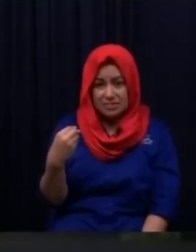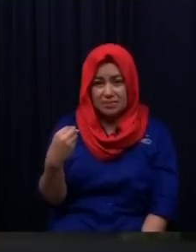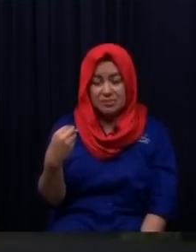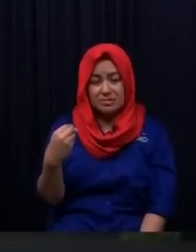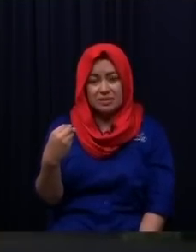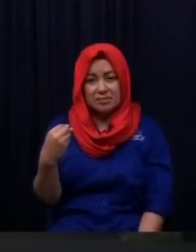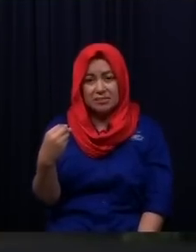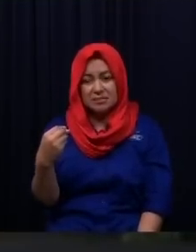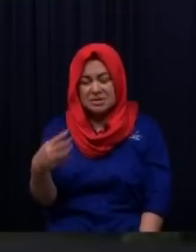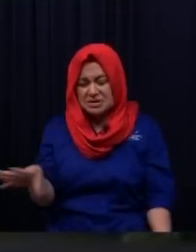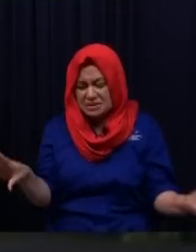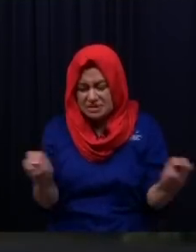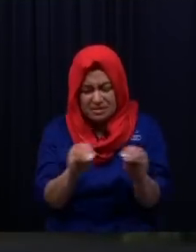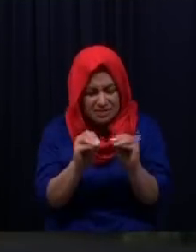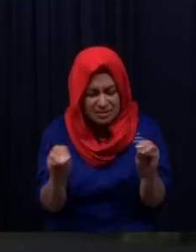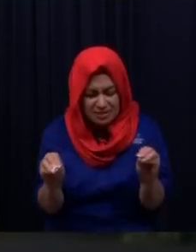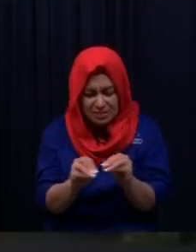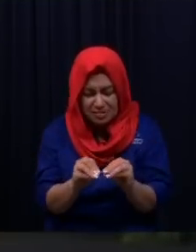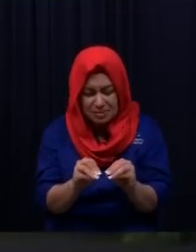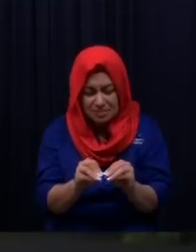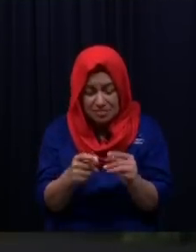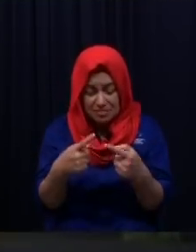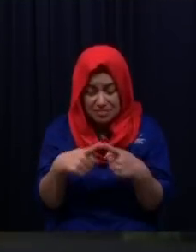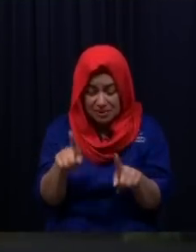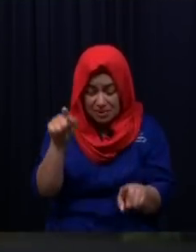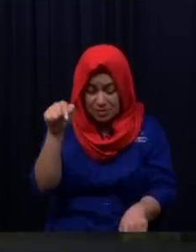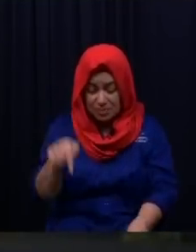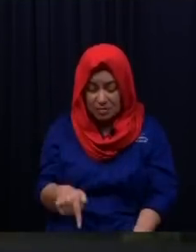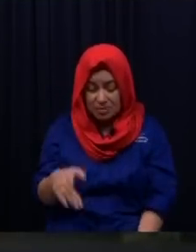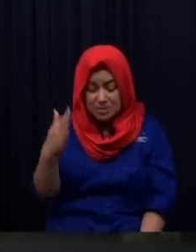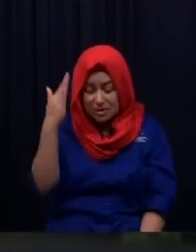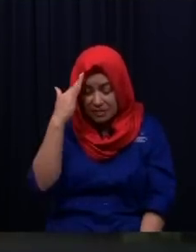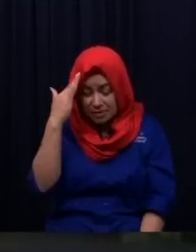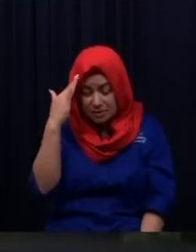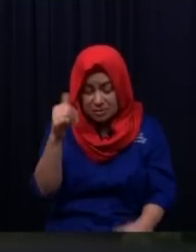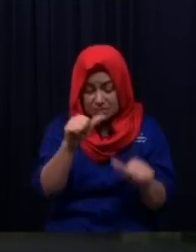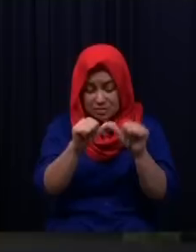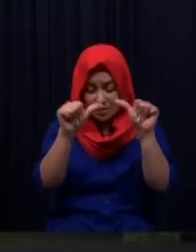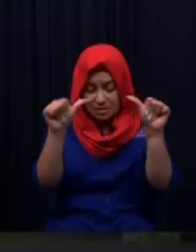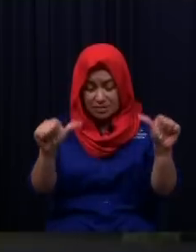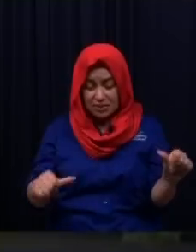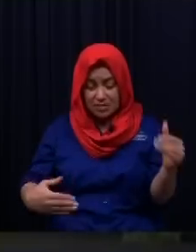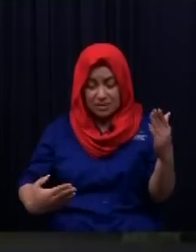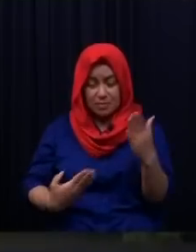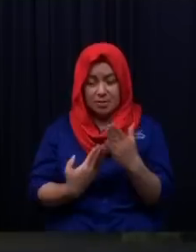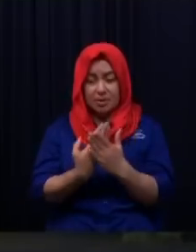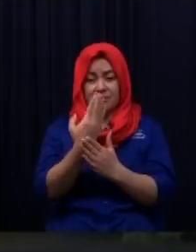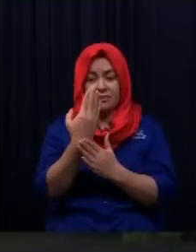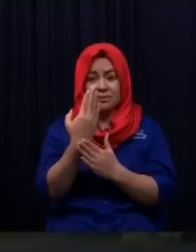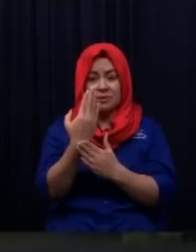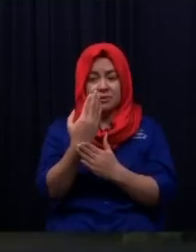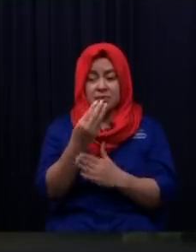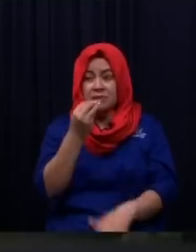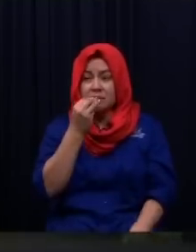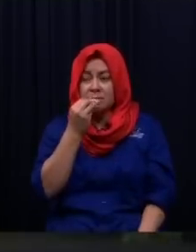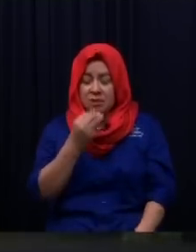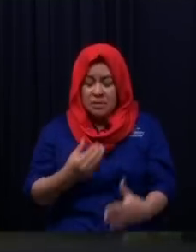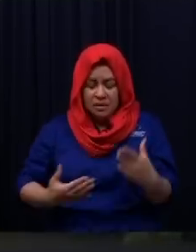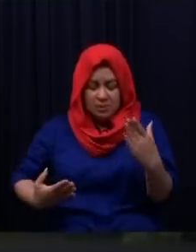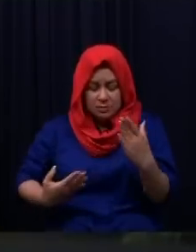hoy, Señor, sabiendo que tenemos un altar nuevo con una comida nueva, que